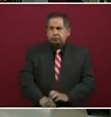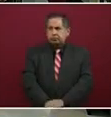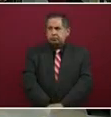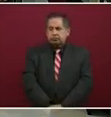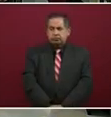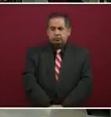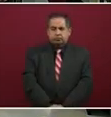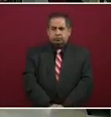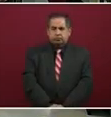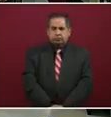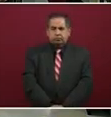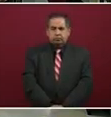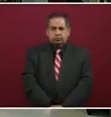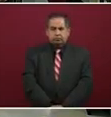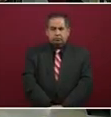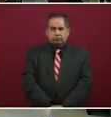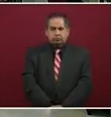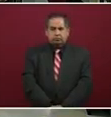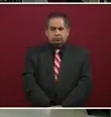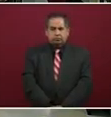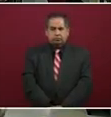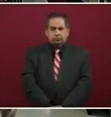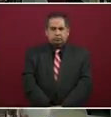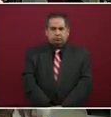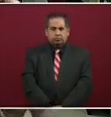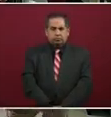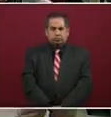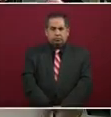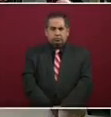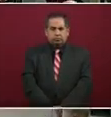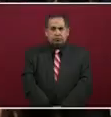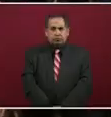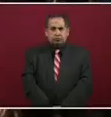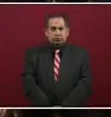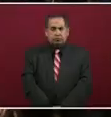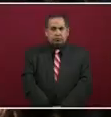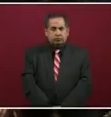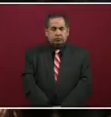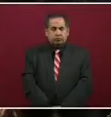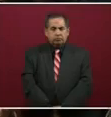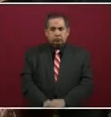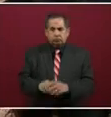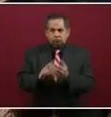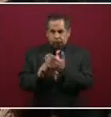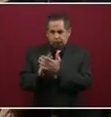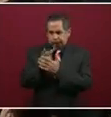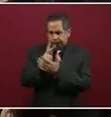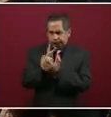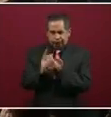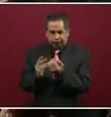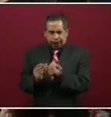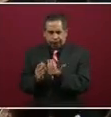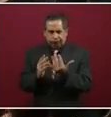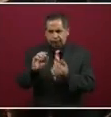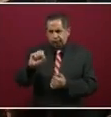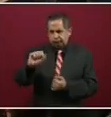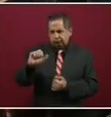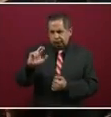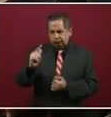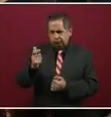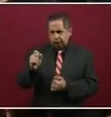ver si platican sobre esto. Lo del sargazo, que creo que es